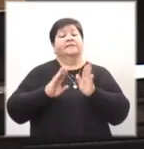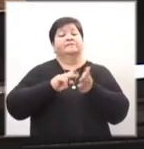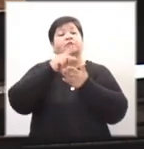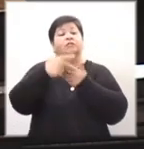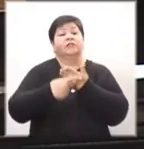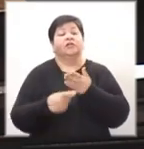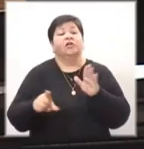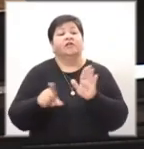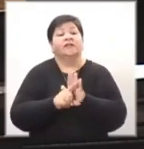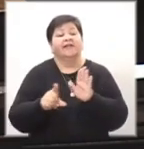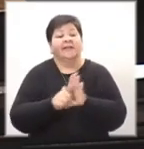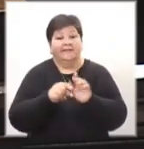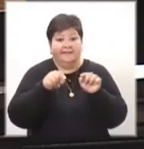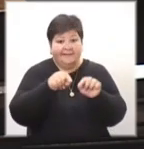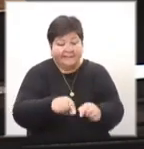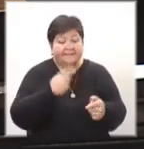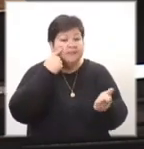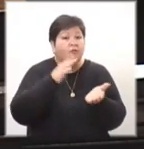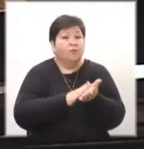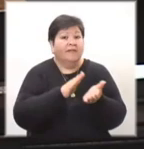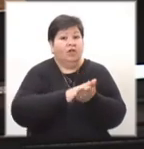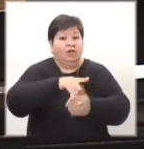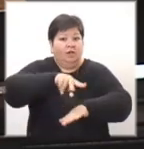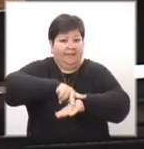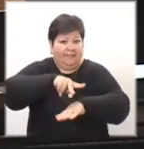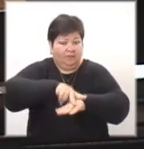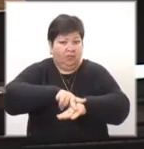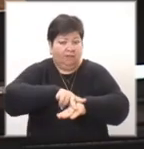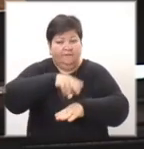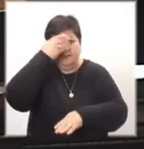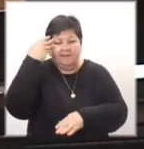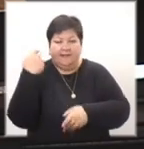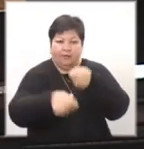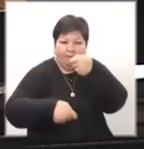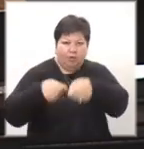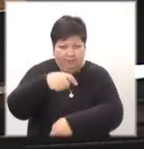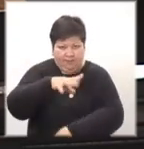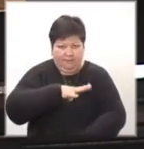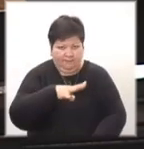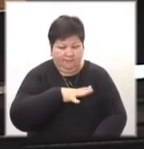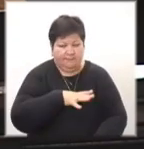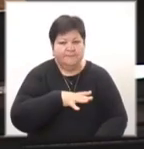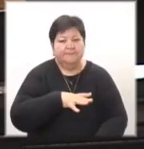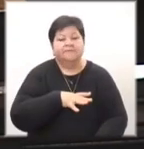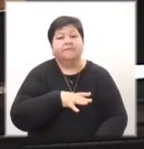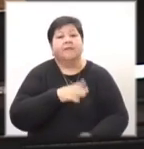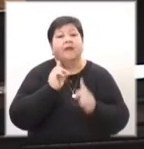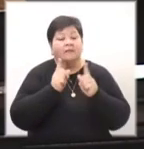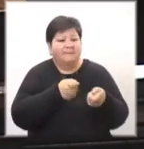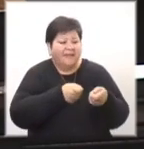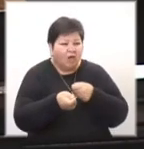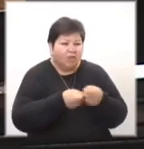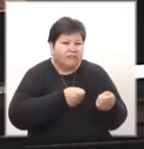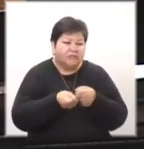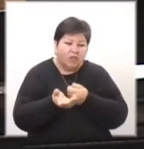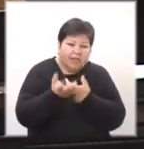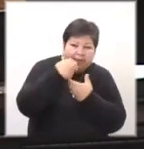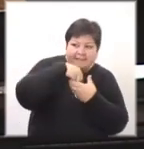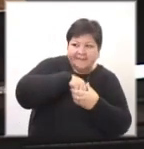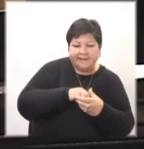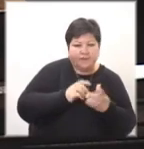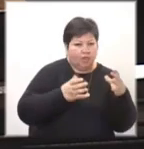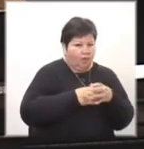en relación a ese documento de recomendaciones, el Frente hizo aportes. Las negociaciones a la interna de la coalición